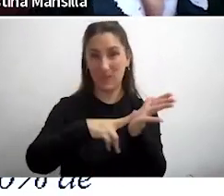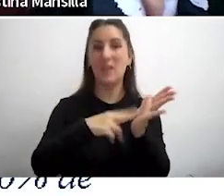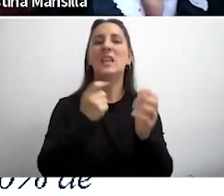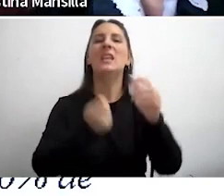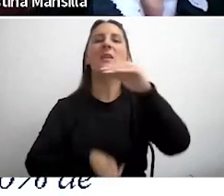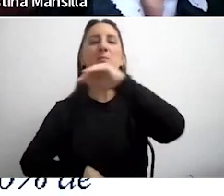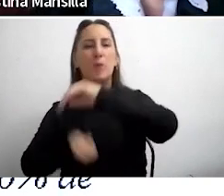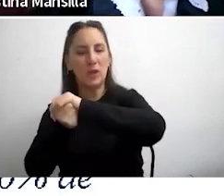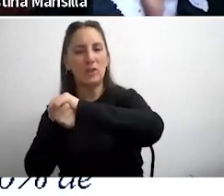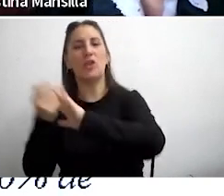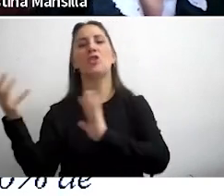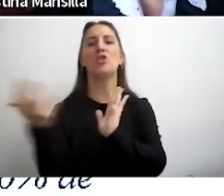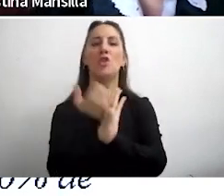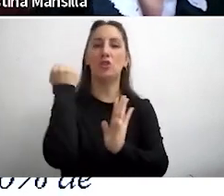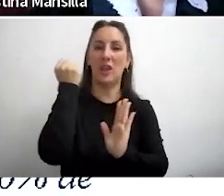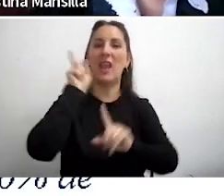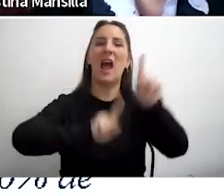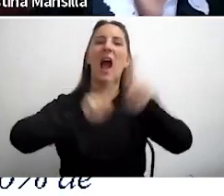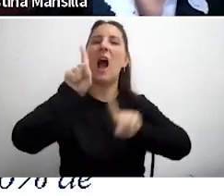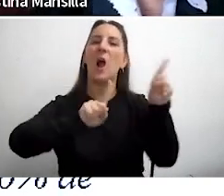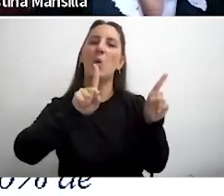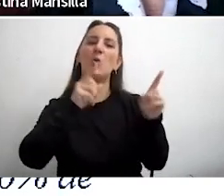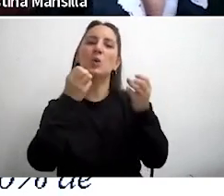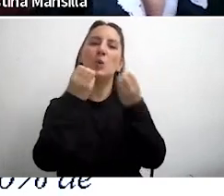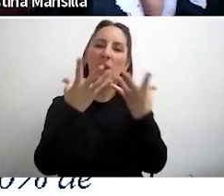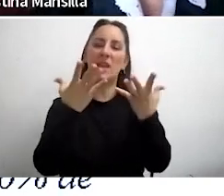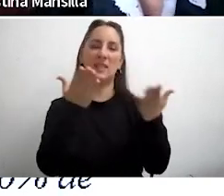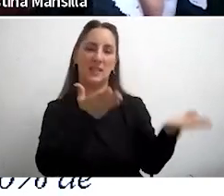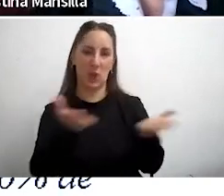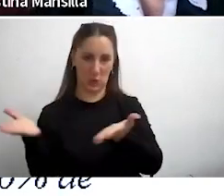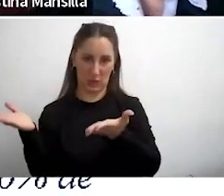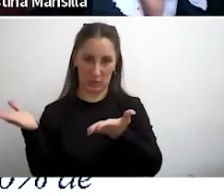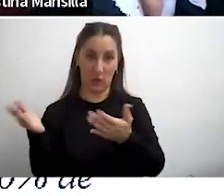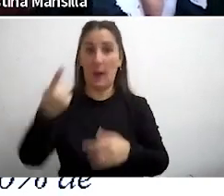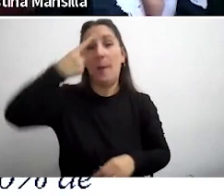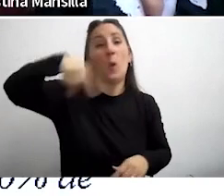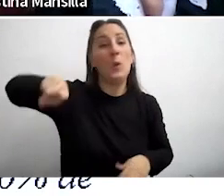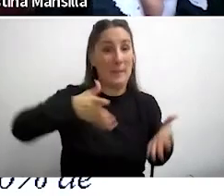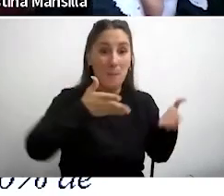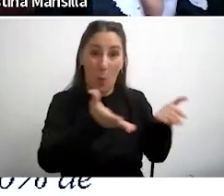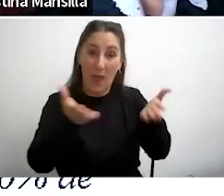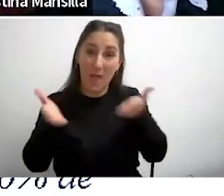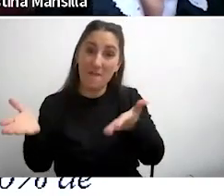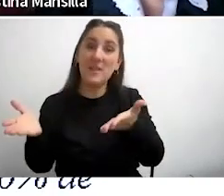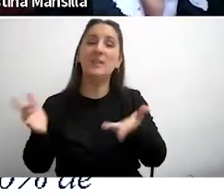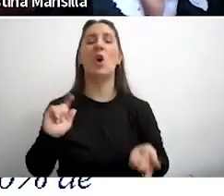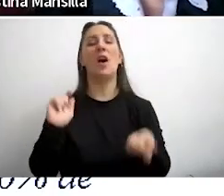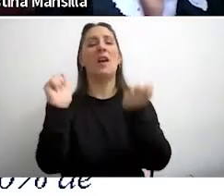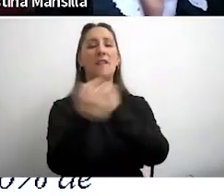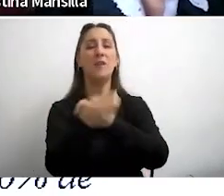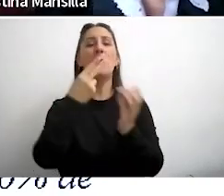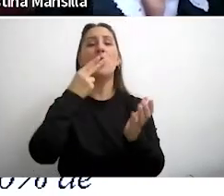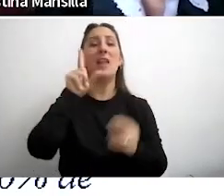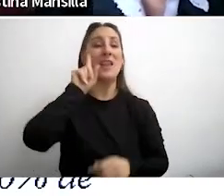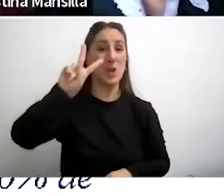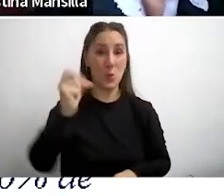y adquisiciones de determinados bienes y servicios. Este último beneficio, con la reforma de impuesto al valor agregado